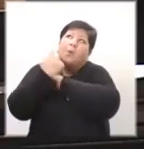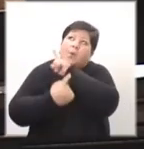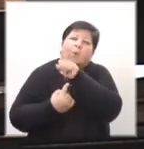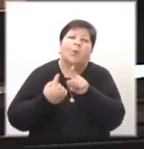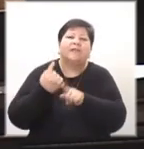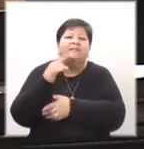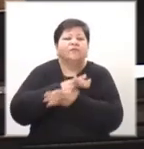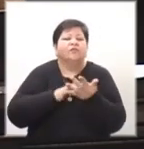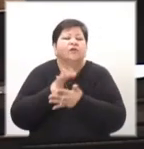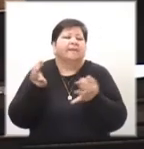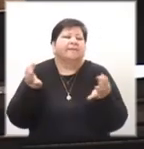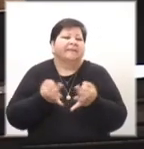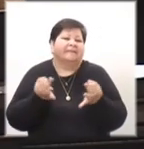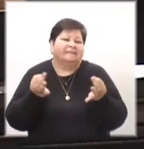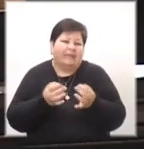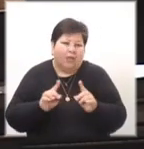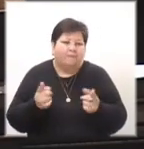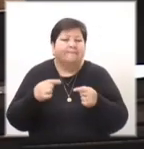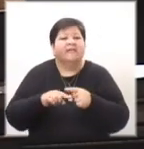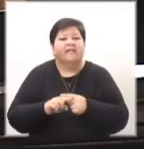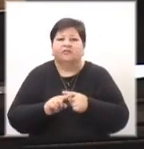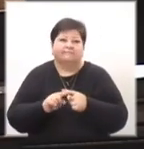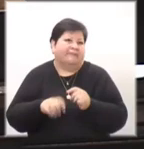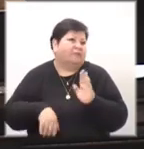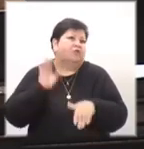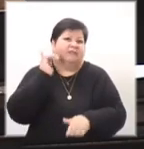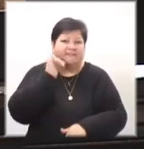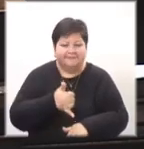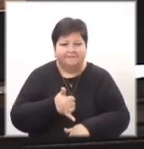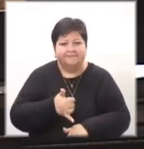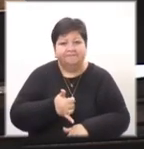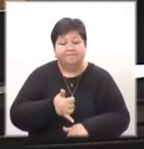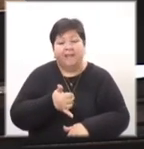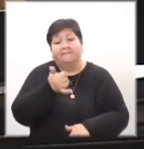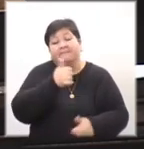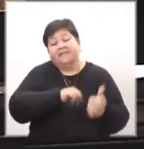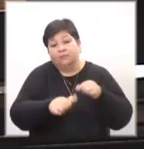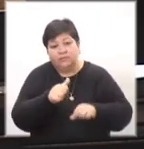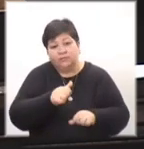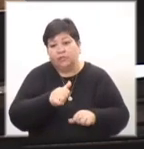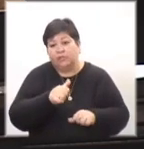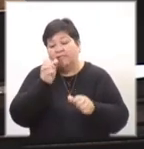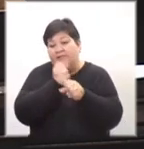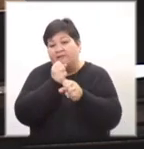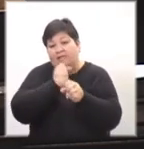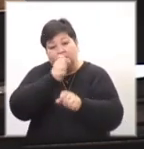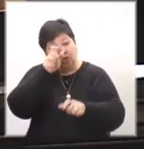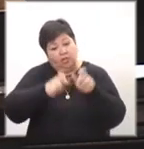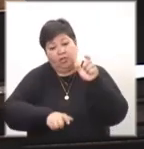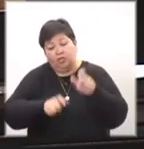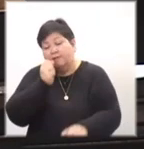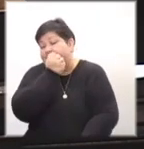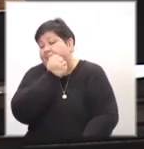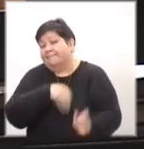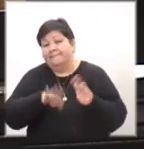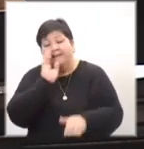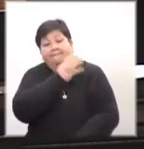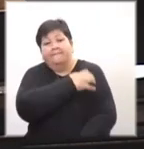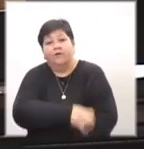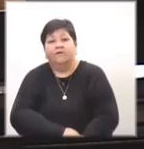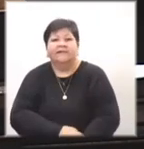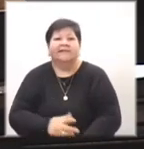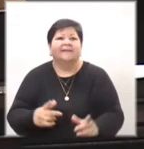restringido alcance. Esto genera notorios perjuicios para los trabajadores más pobres que tienen una menor expectativa de